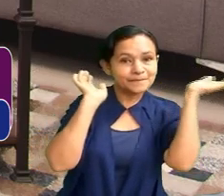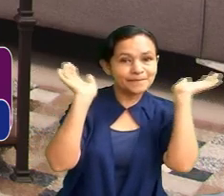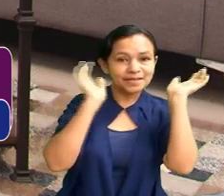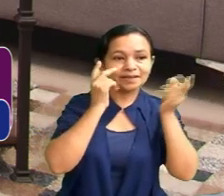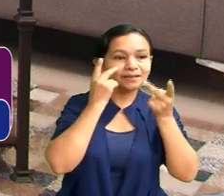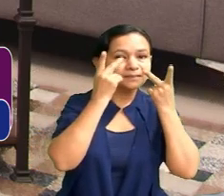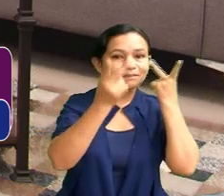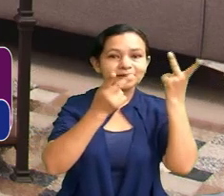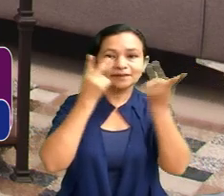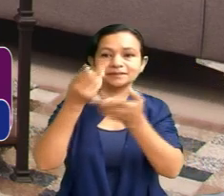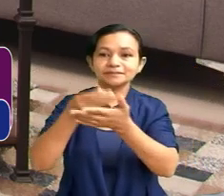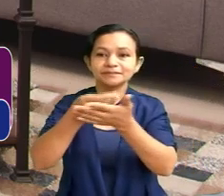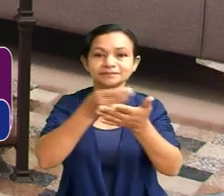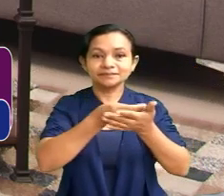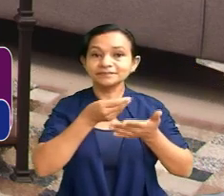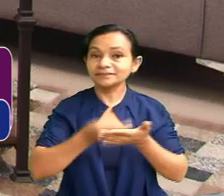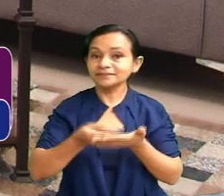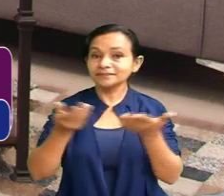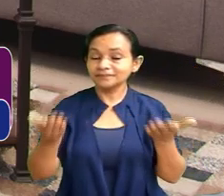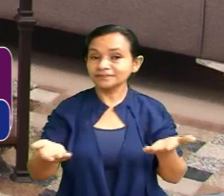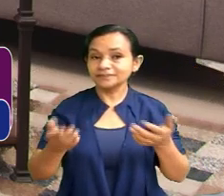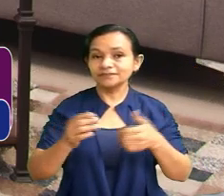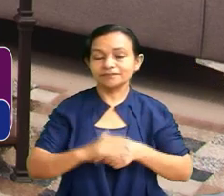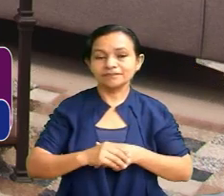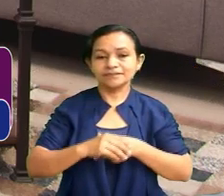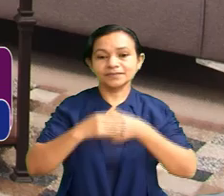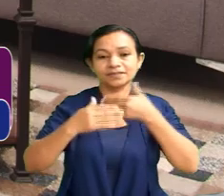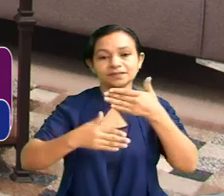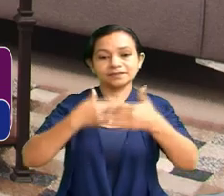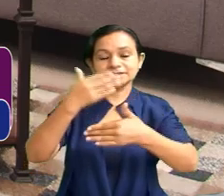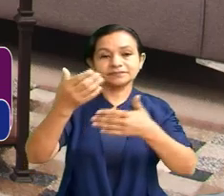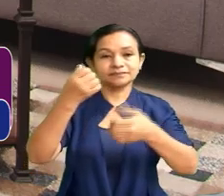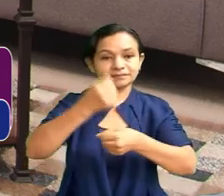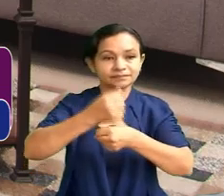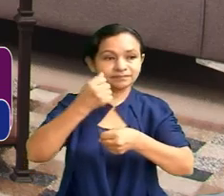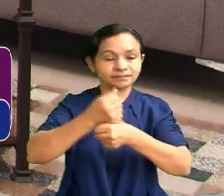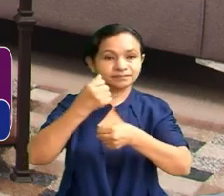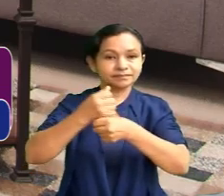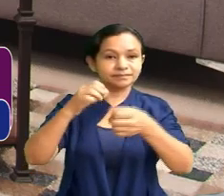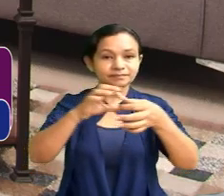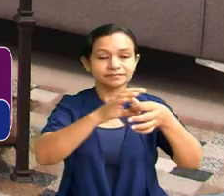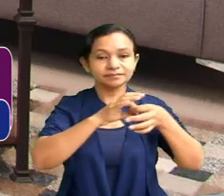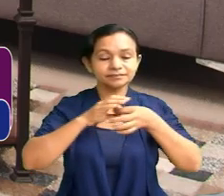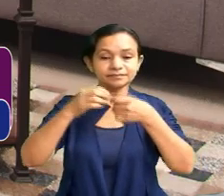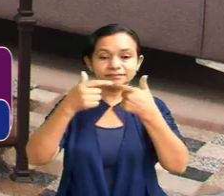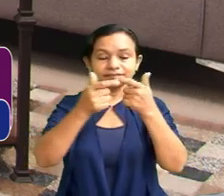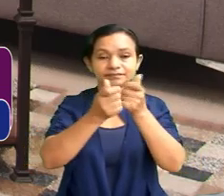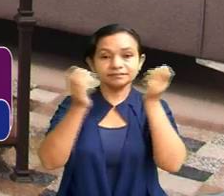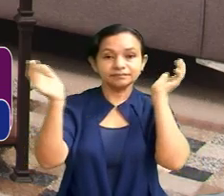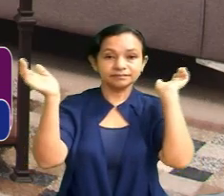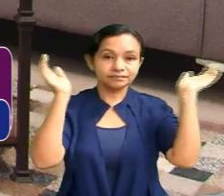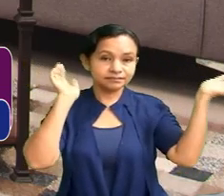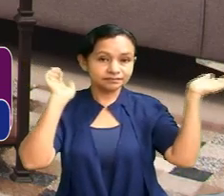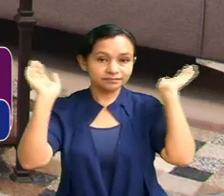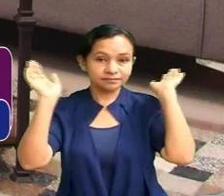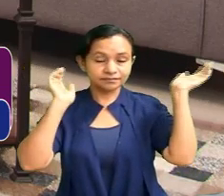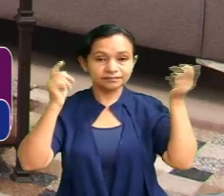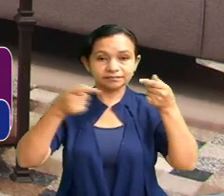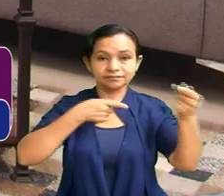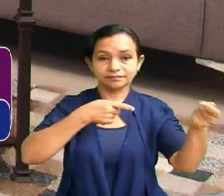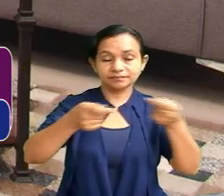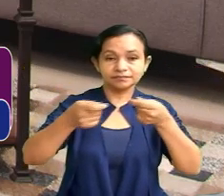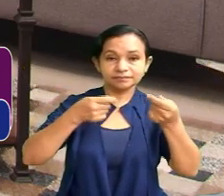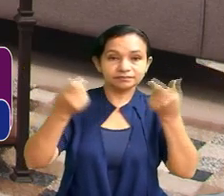vas a comprar entonces el proceso de trabajo articulado también con el sector comercio en general emprendimientos en